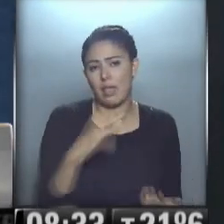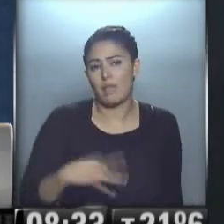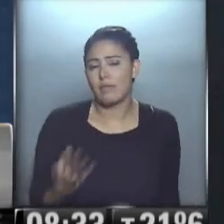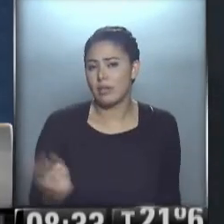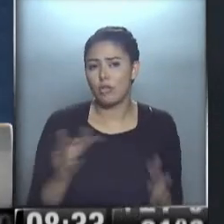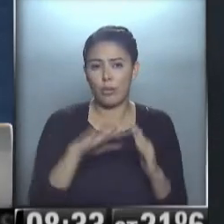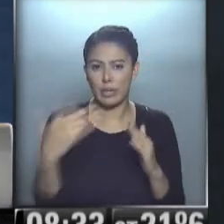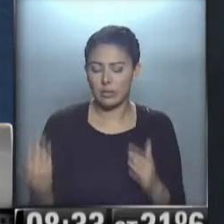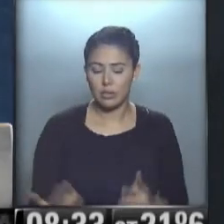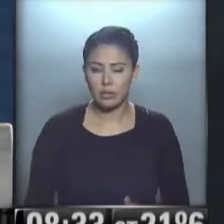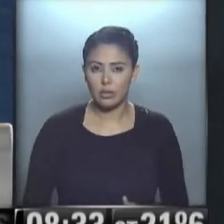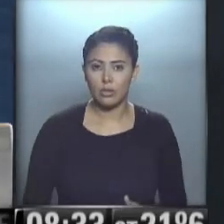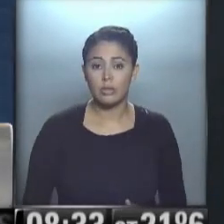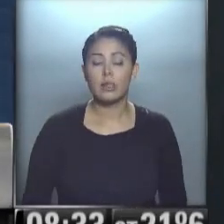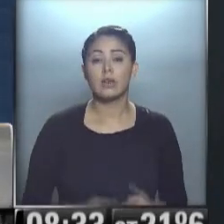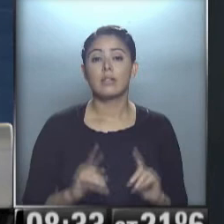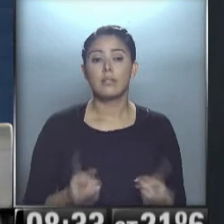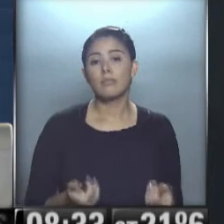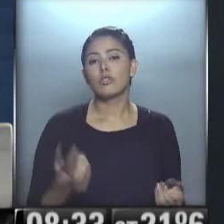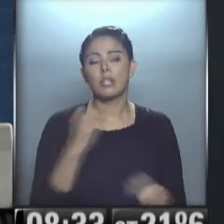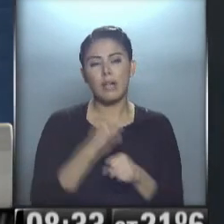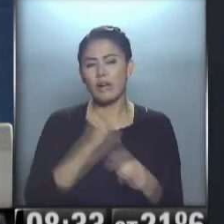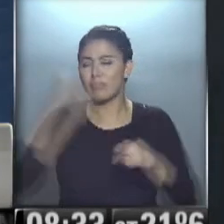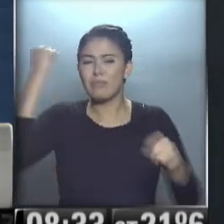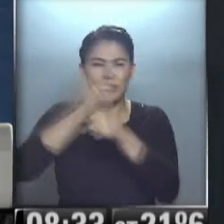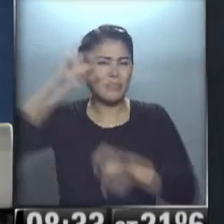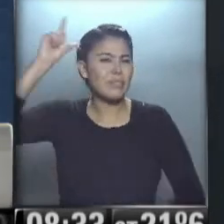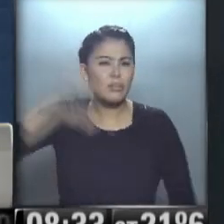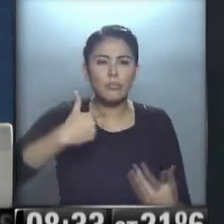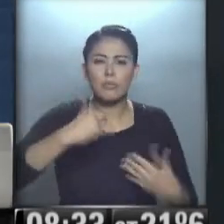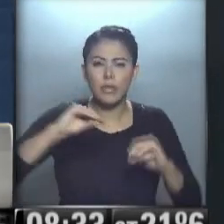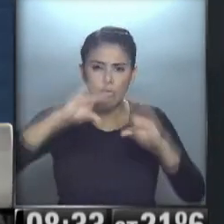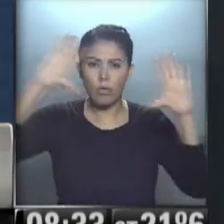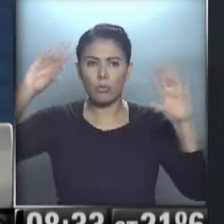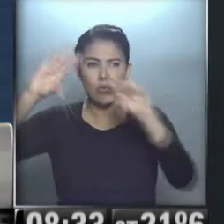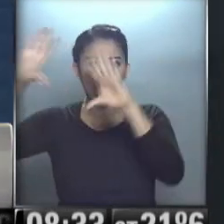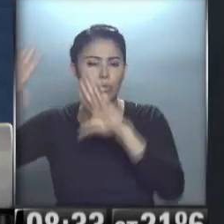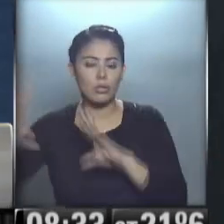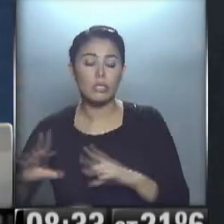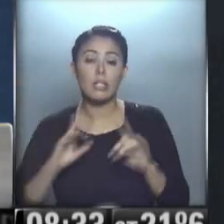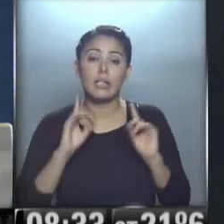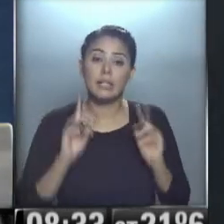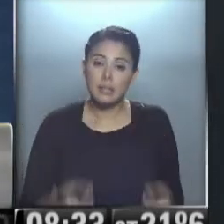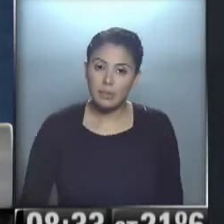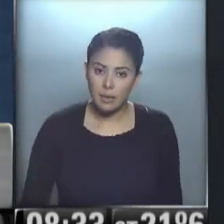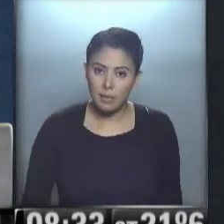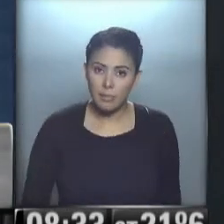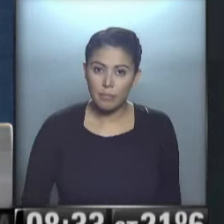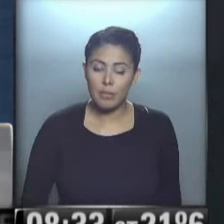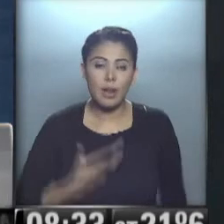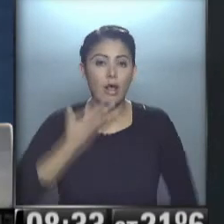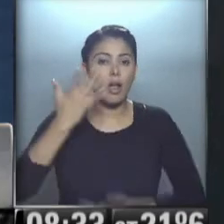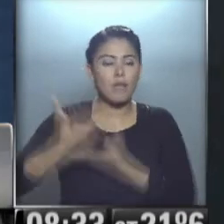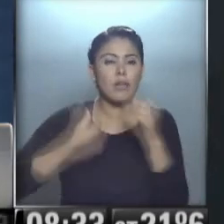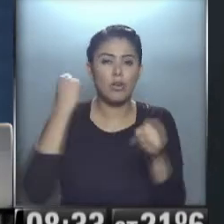los vecinos. En consecuencia, se trabajó arduamente para tratar de normalizar el servicio. Y en ese sentido también la cooperación